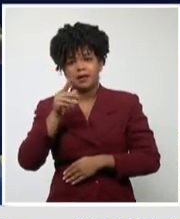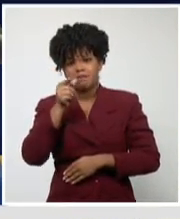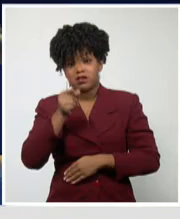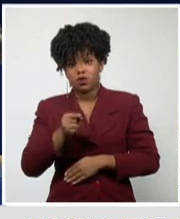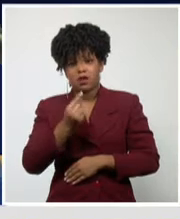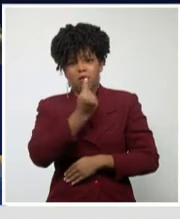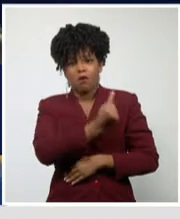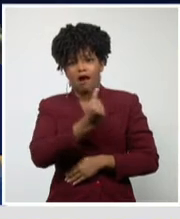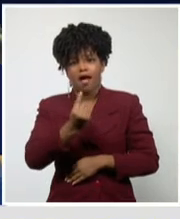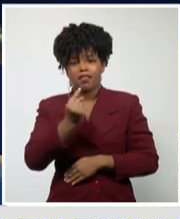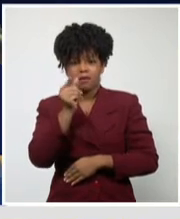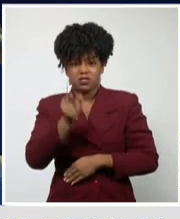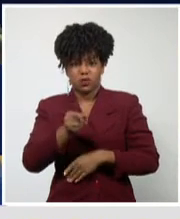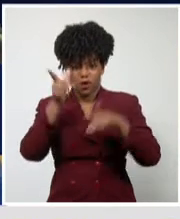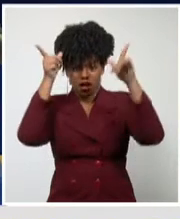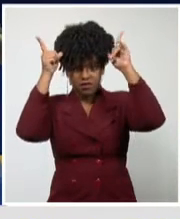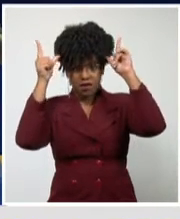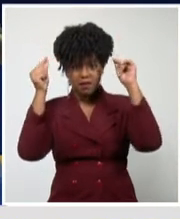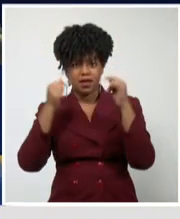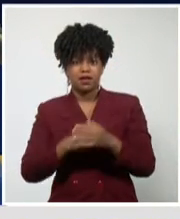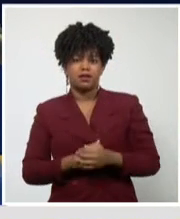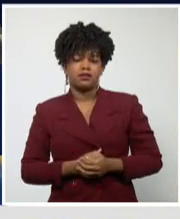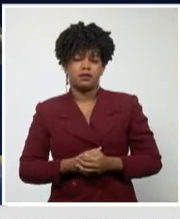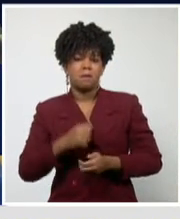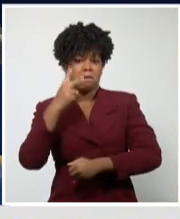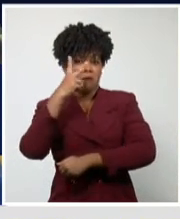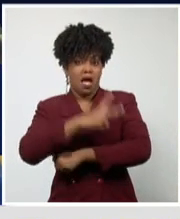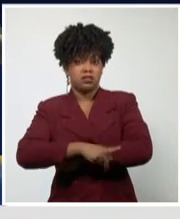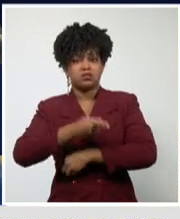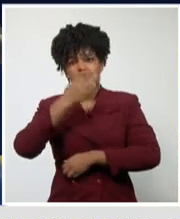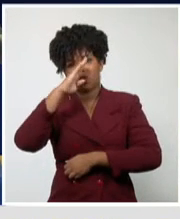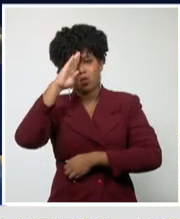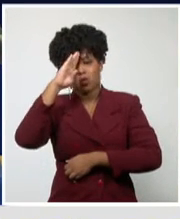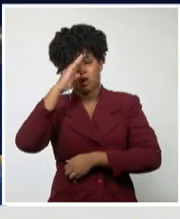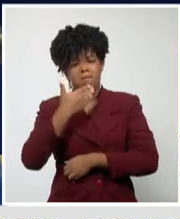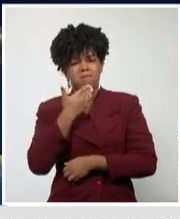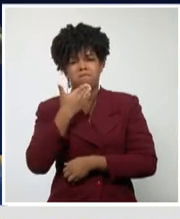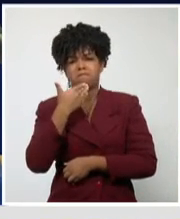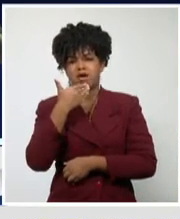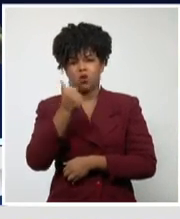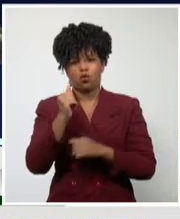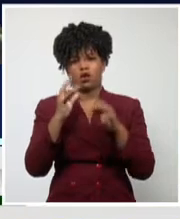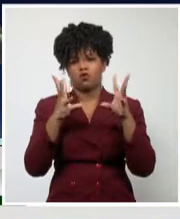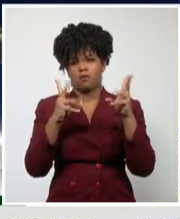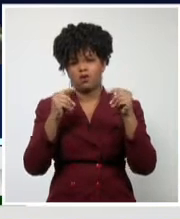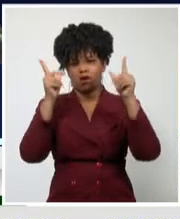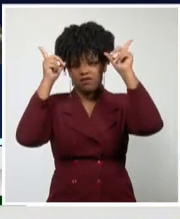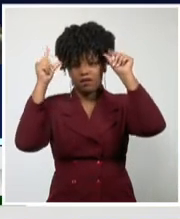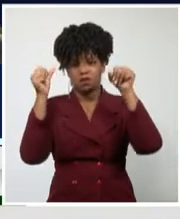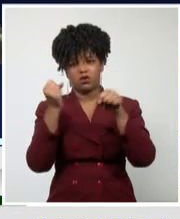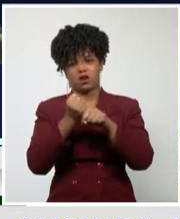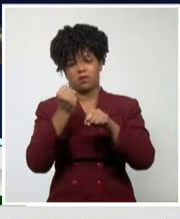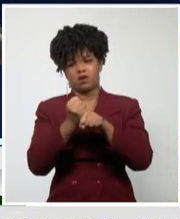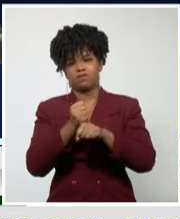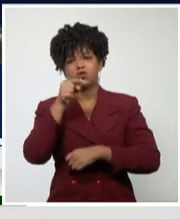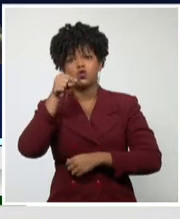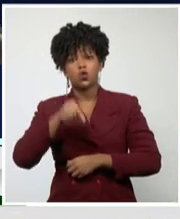enfermería, que es uno de los países que tiene uno de los mejores indicadores. Y hoy están